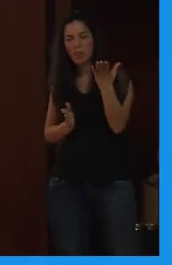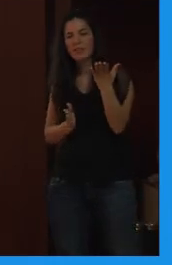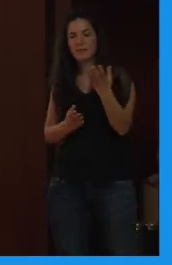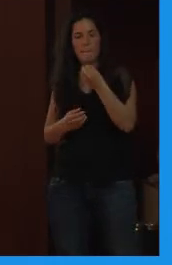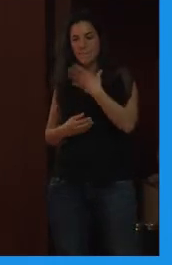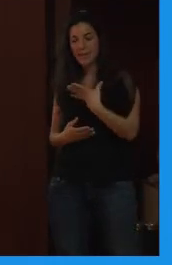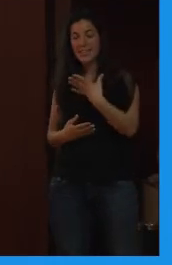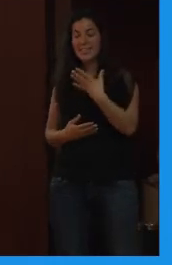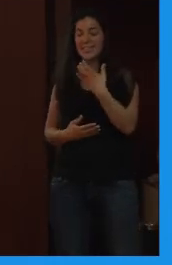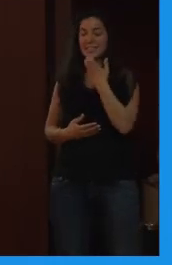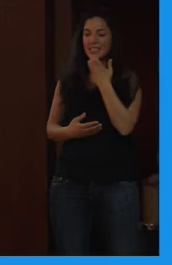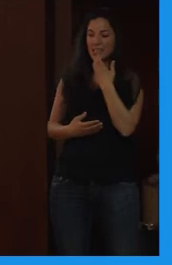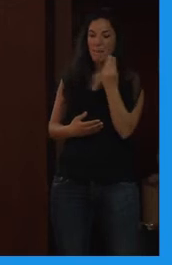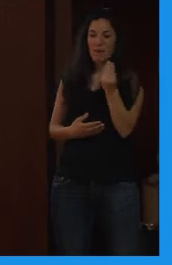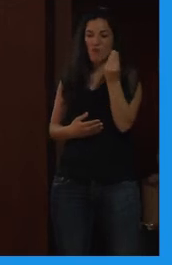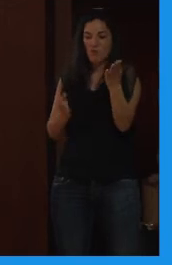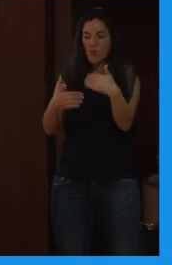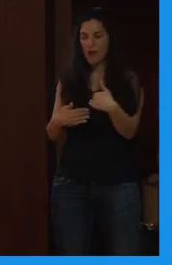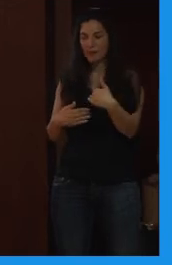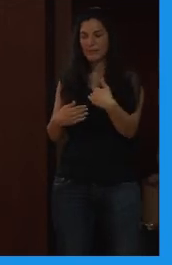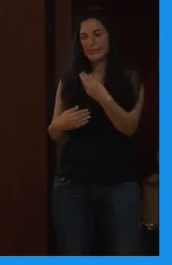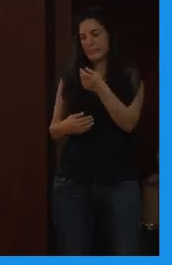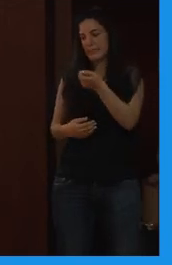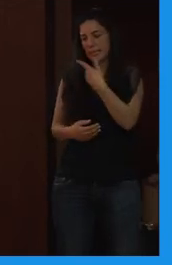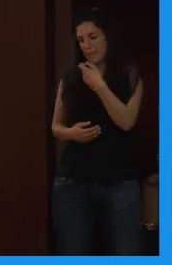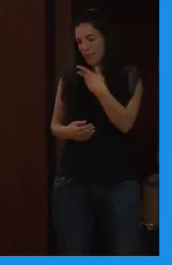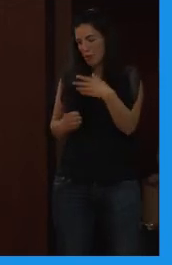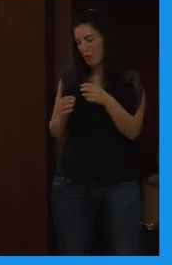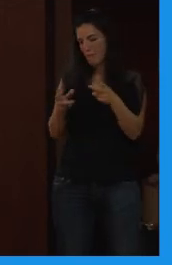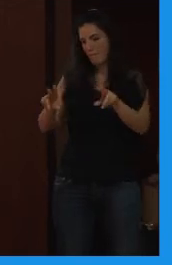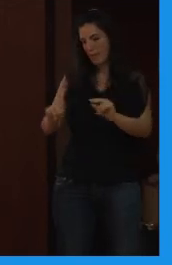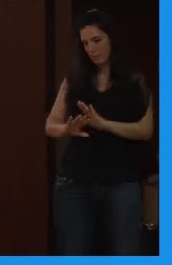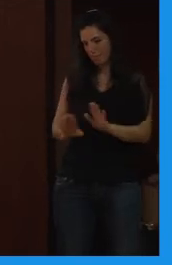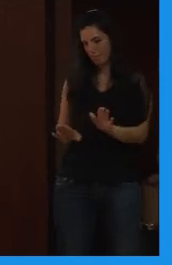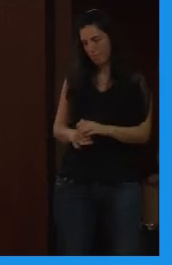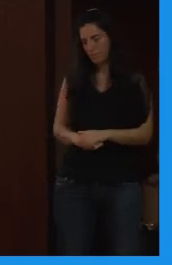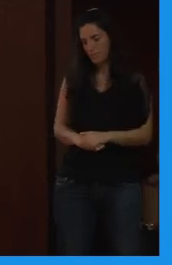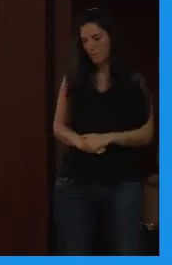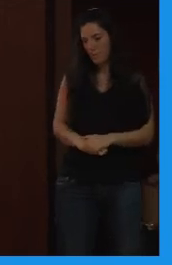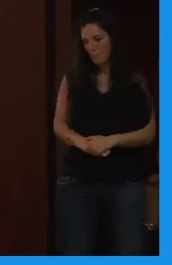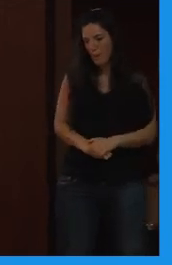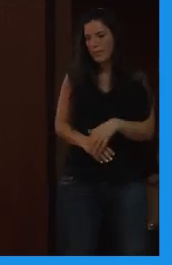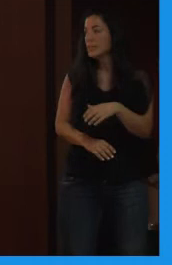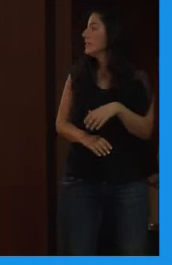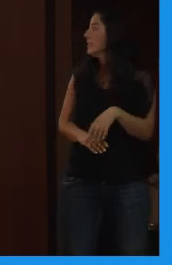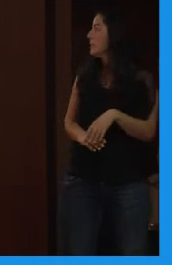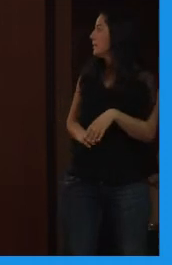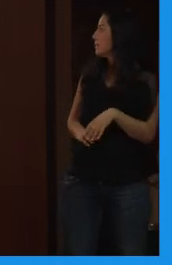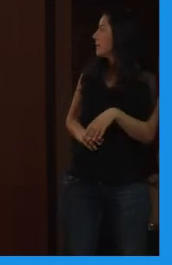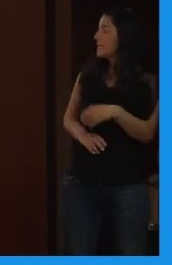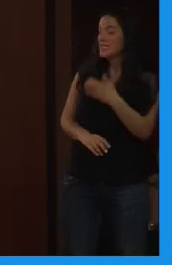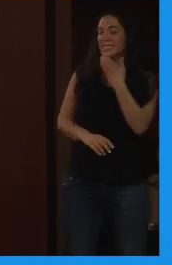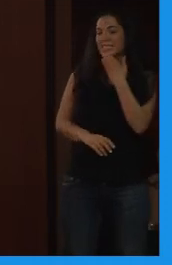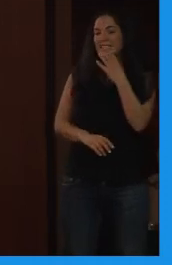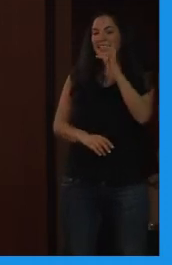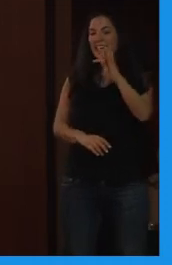que se trata el hipotiroidismo subclínico con un valor muy fácil de recordar, si la TSH es mayor de 10. Si la TSH es mayor de 10,